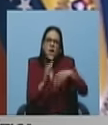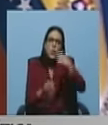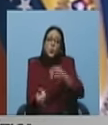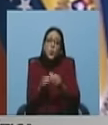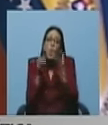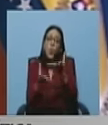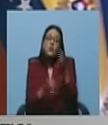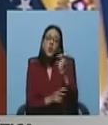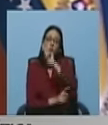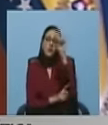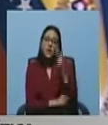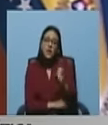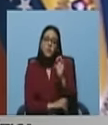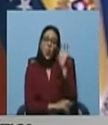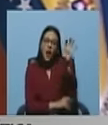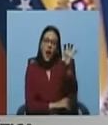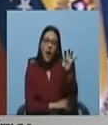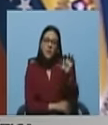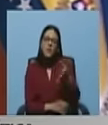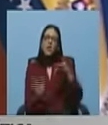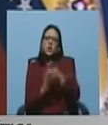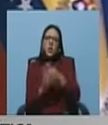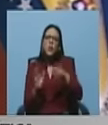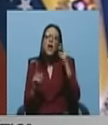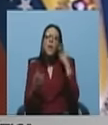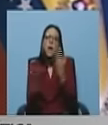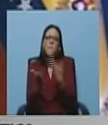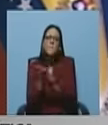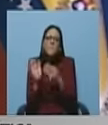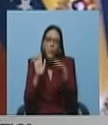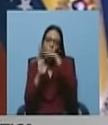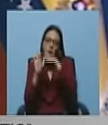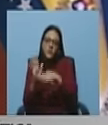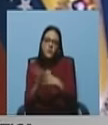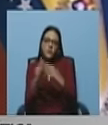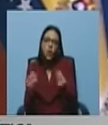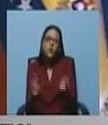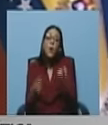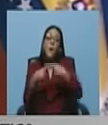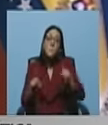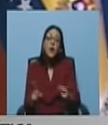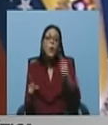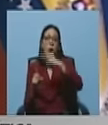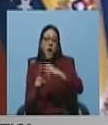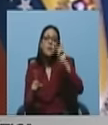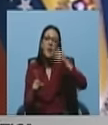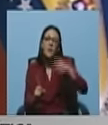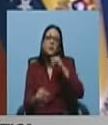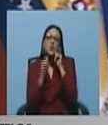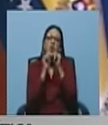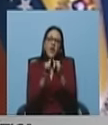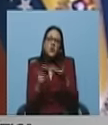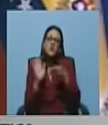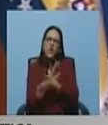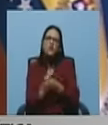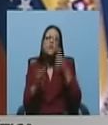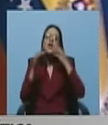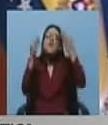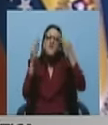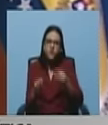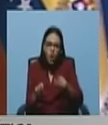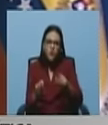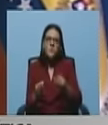país una serie de evidencias, pero además denunciar el hecho